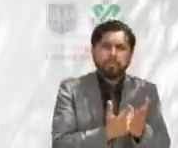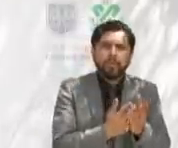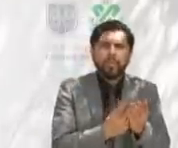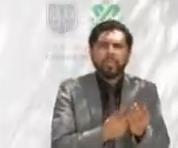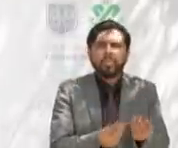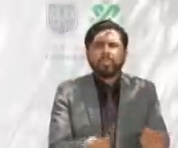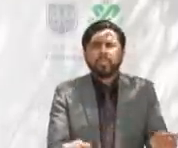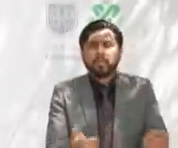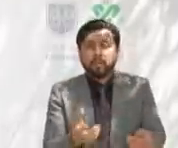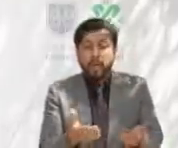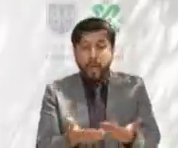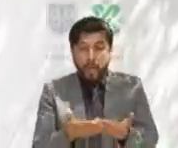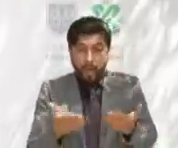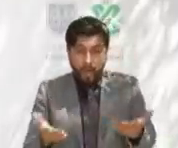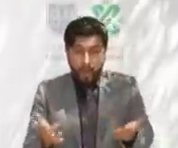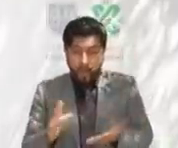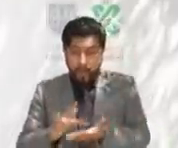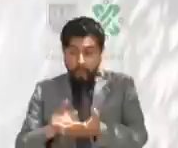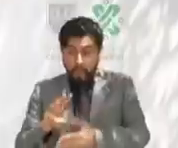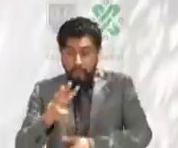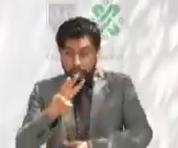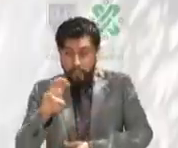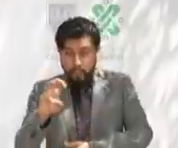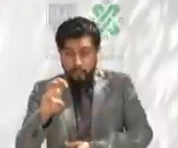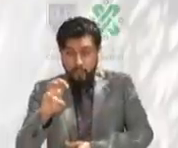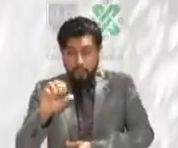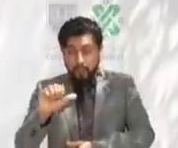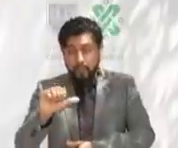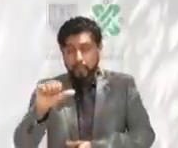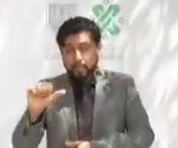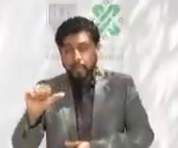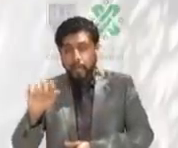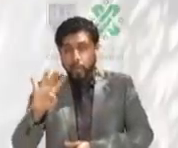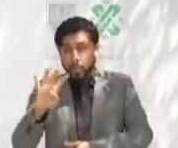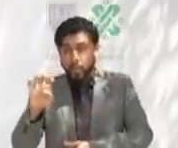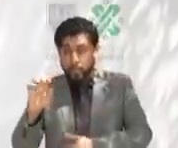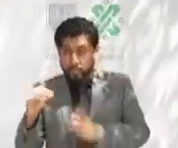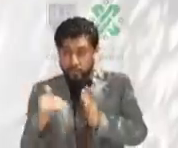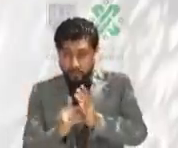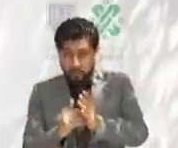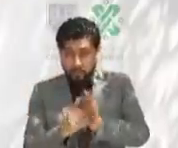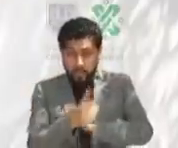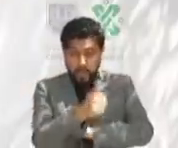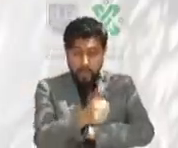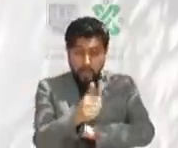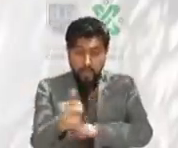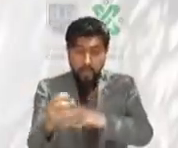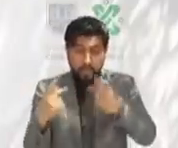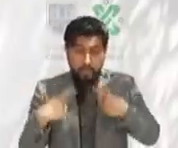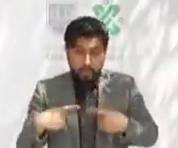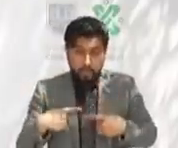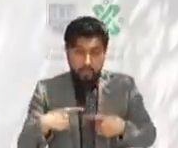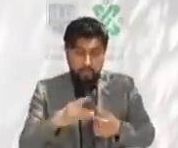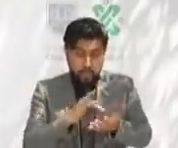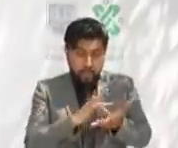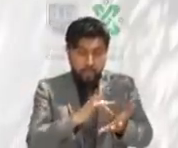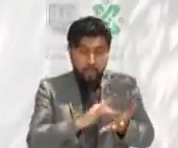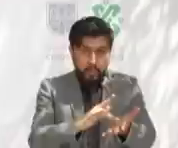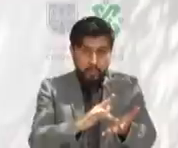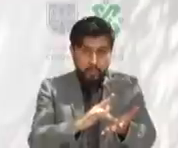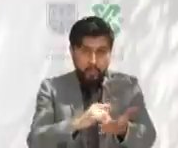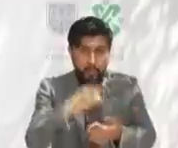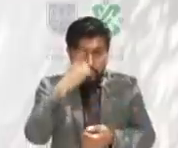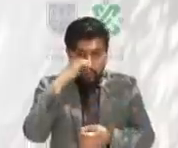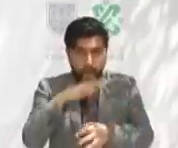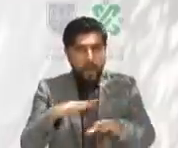es de entre 300,000 y 400,000 pesos por cada sustitución de microbús. Porque entonces sí realmente